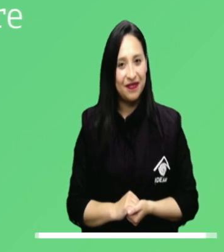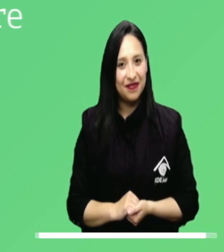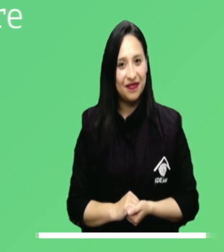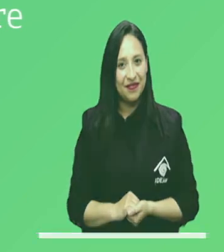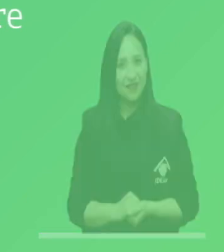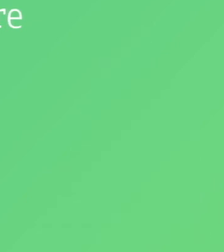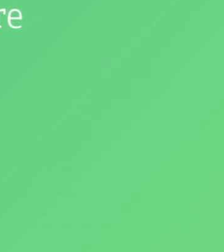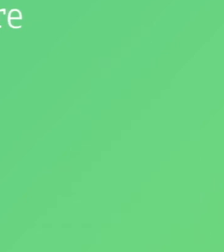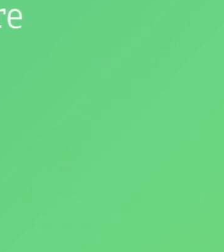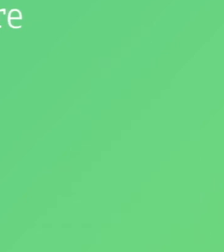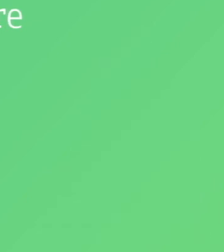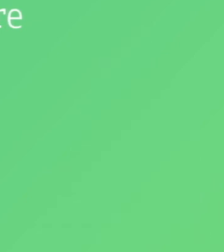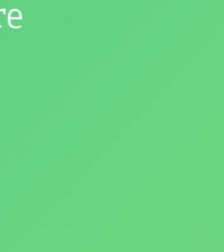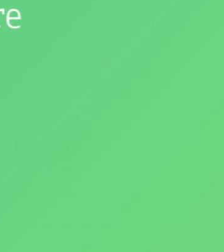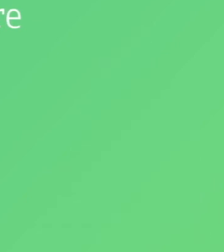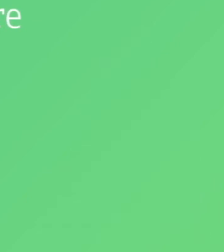las mejores decisiones. ¡Gracias! ¡Gracias!